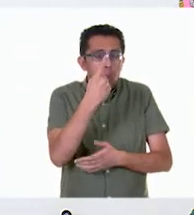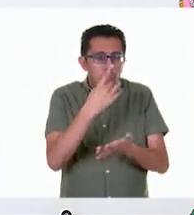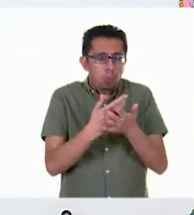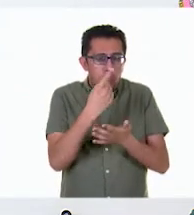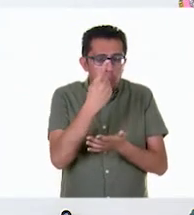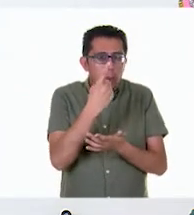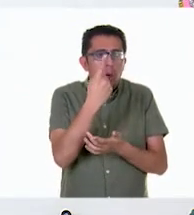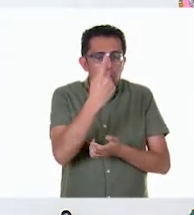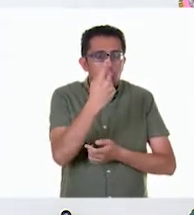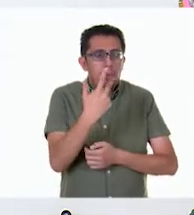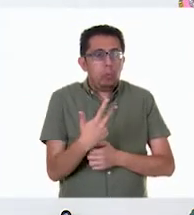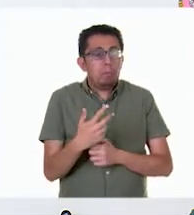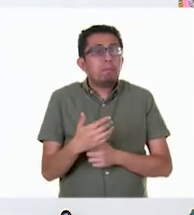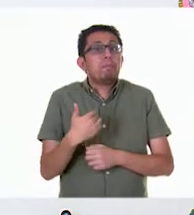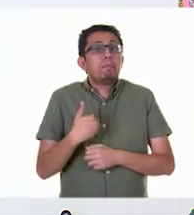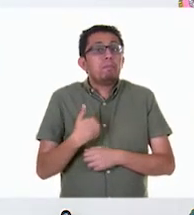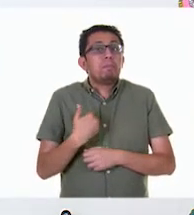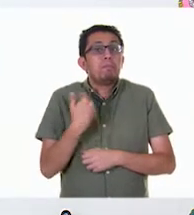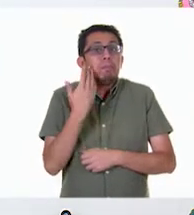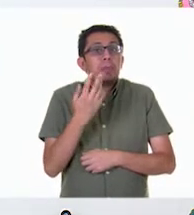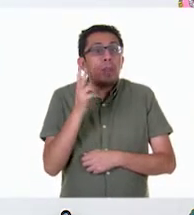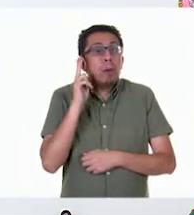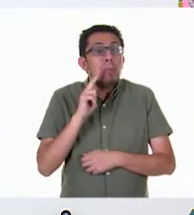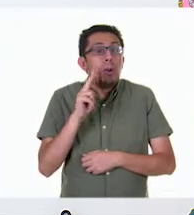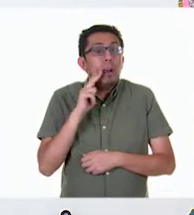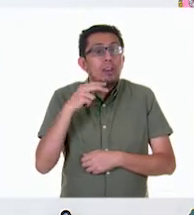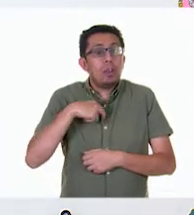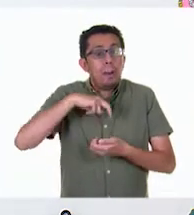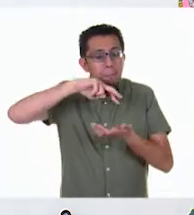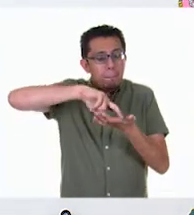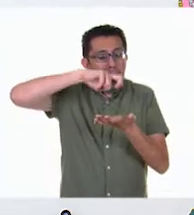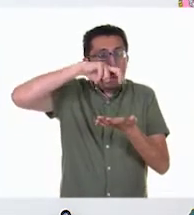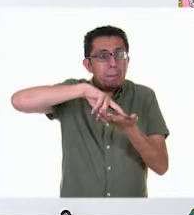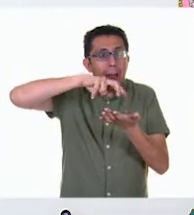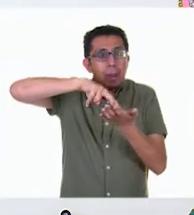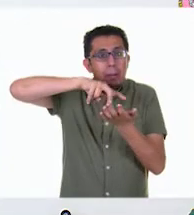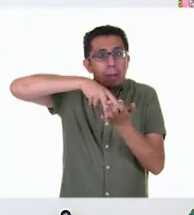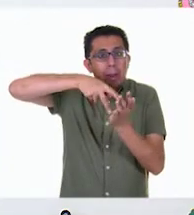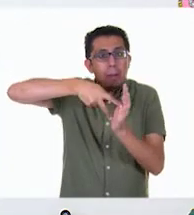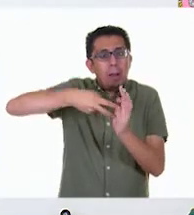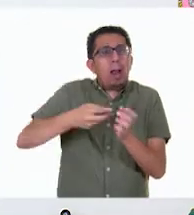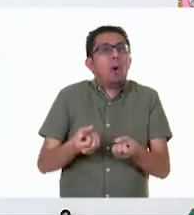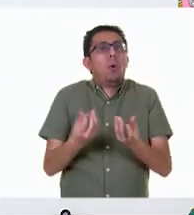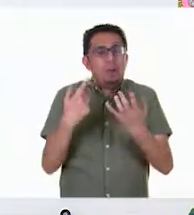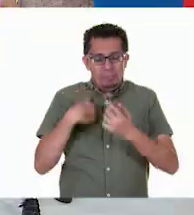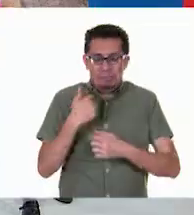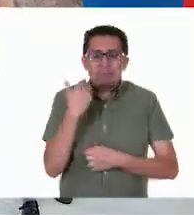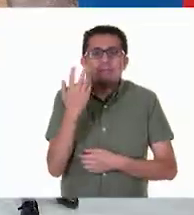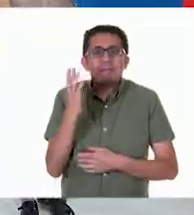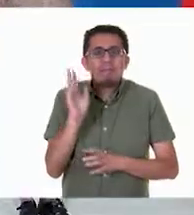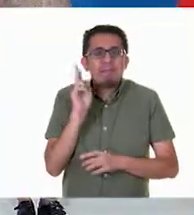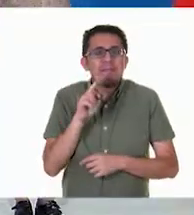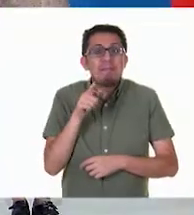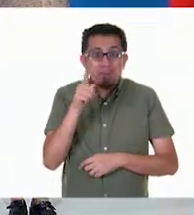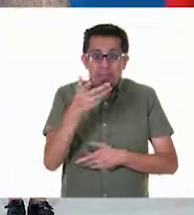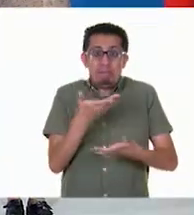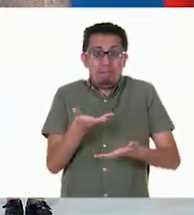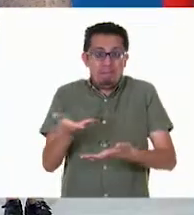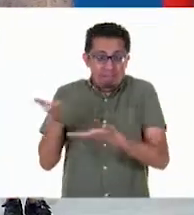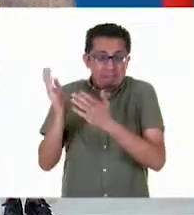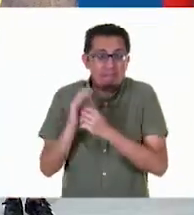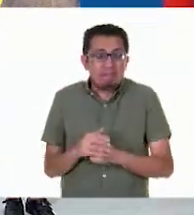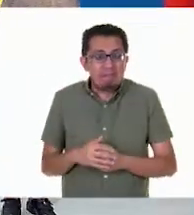maestro, quiero ver cuántos saltos puedo dar en una vuelta. Pues adelante, haz tu mejor